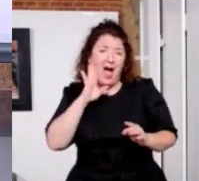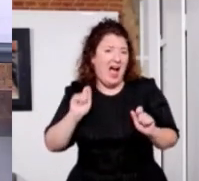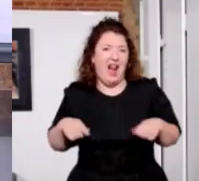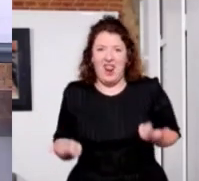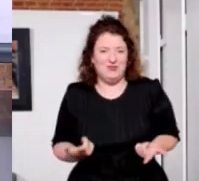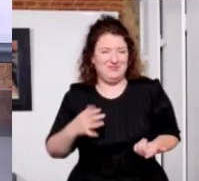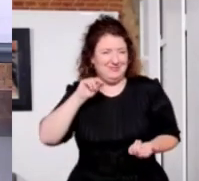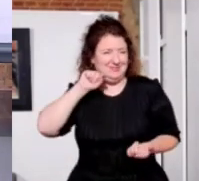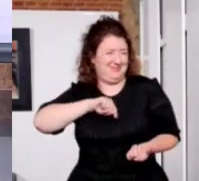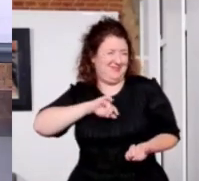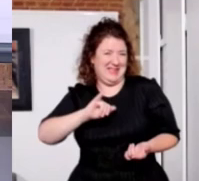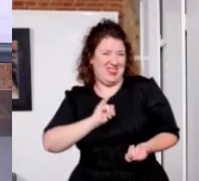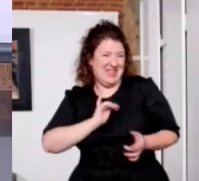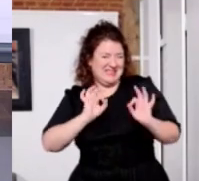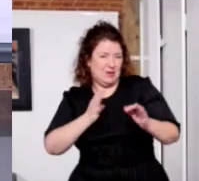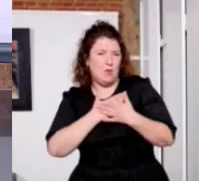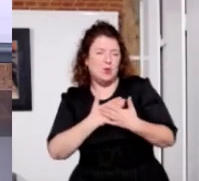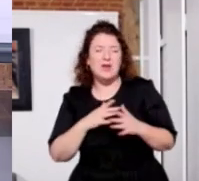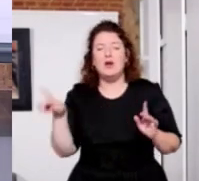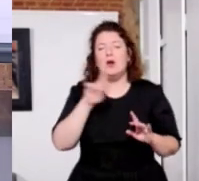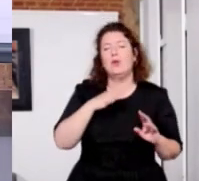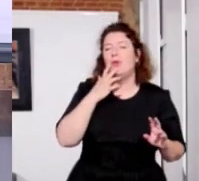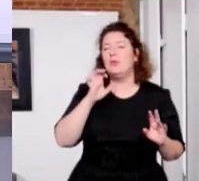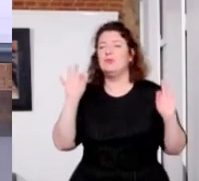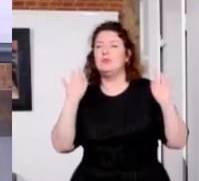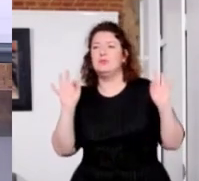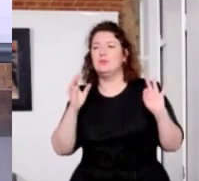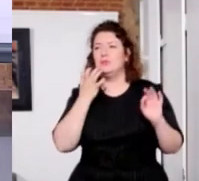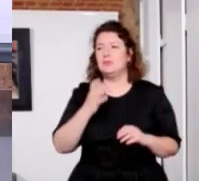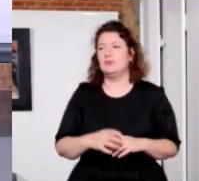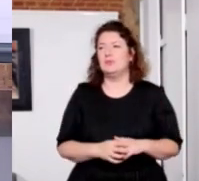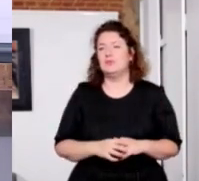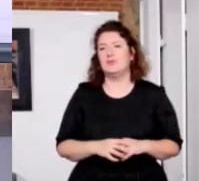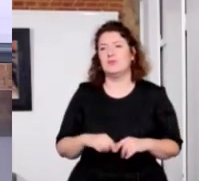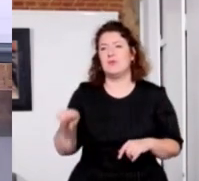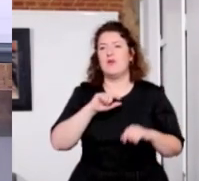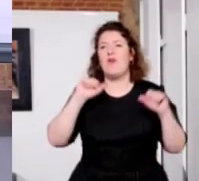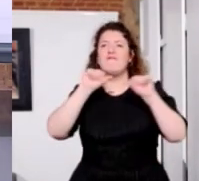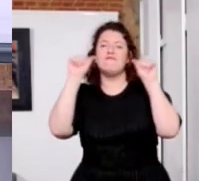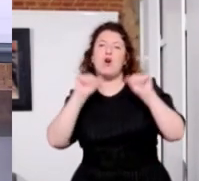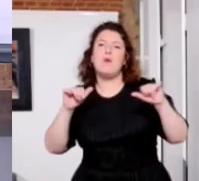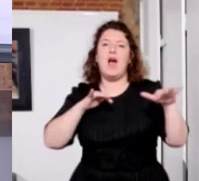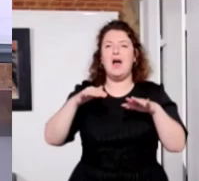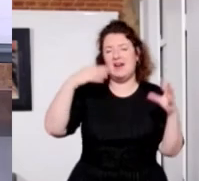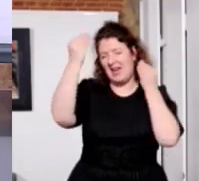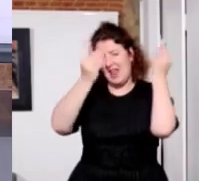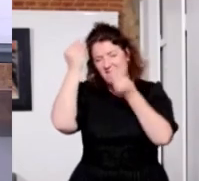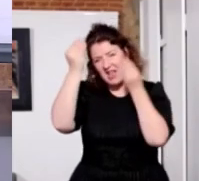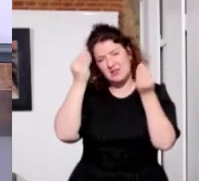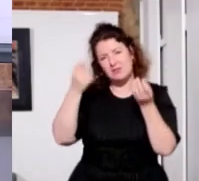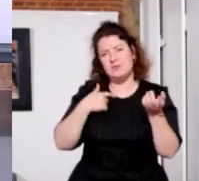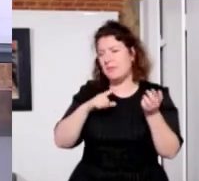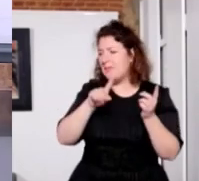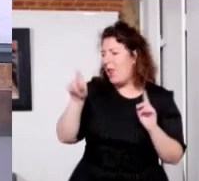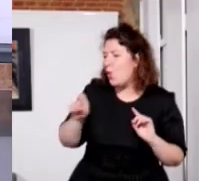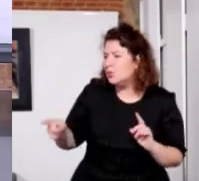El huir del voluntarismo porque buscamos una forma de actuar, de reflexionar con el otro, preguntándole